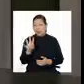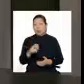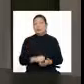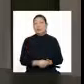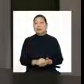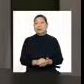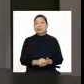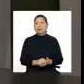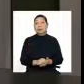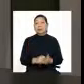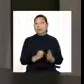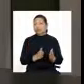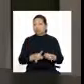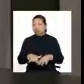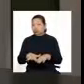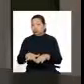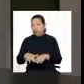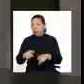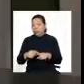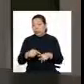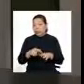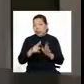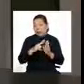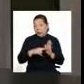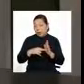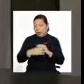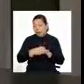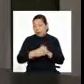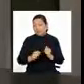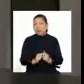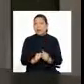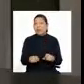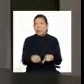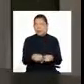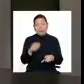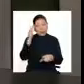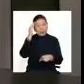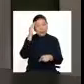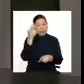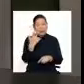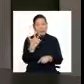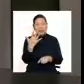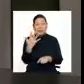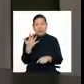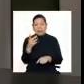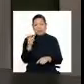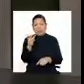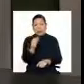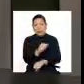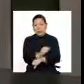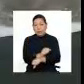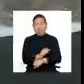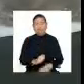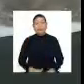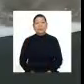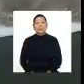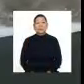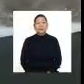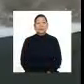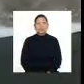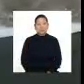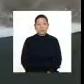producto del megaoperativo realizado en varias regiones del país. También se sabe que hay 35 detenidos.